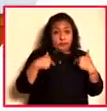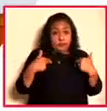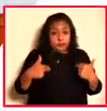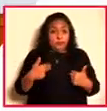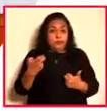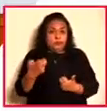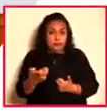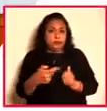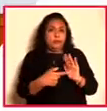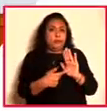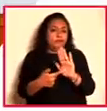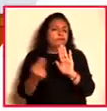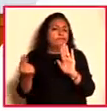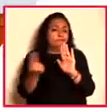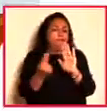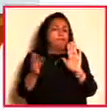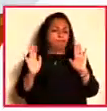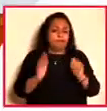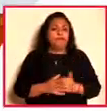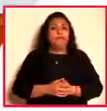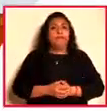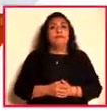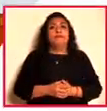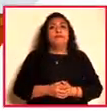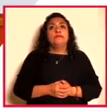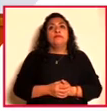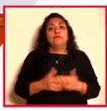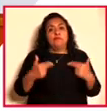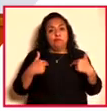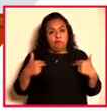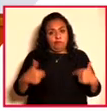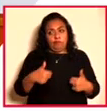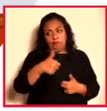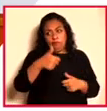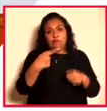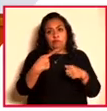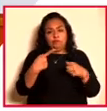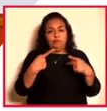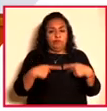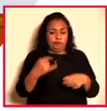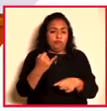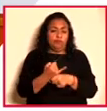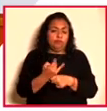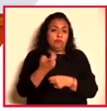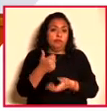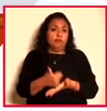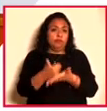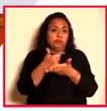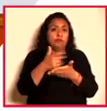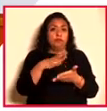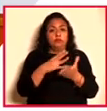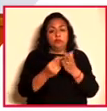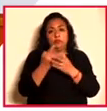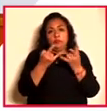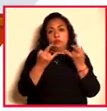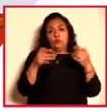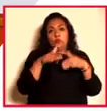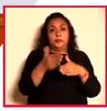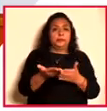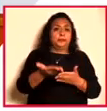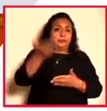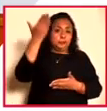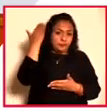aproximación necesaria. Humanizar a estos personajes nos permite crear nuevas historias del pasado, descubrir